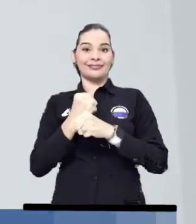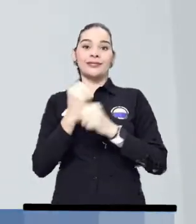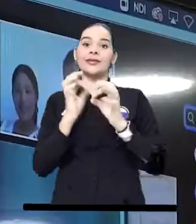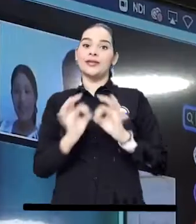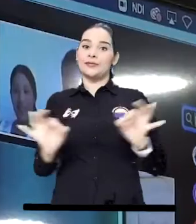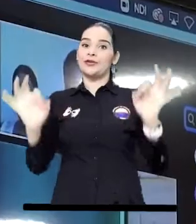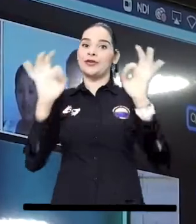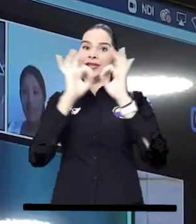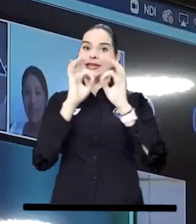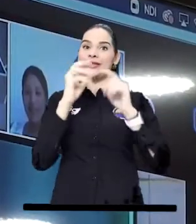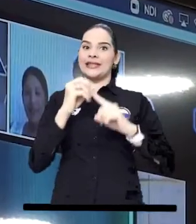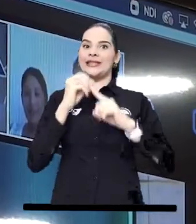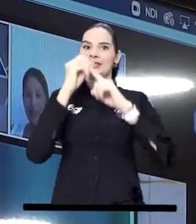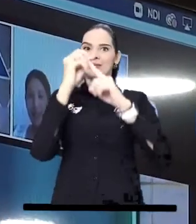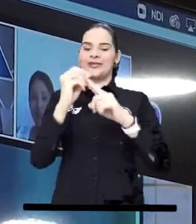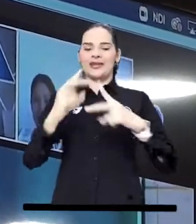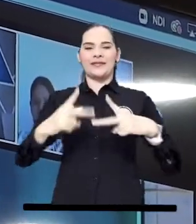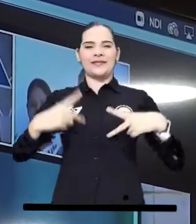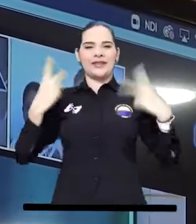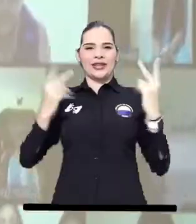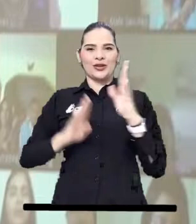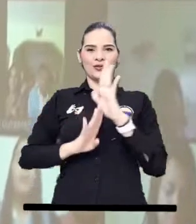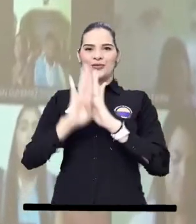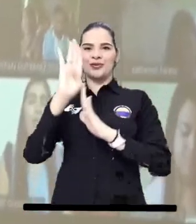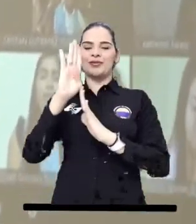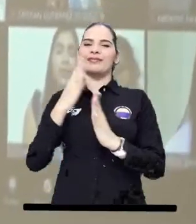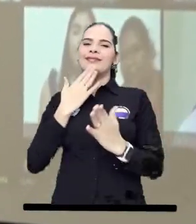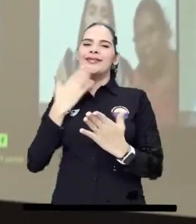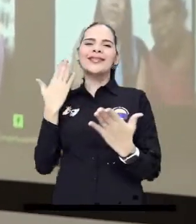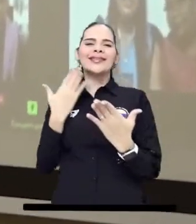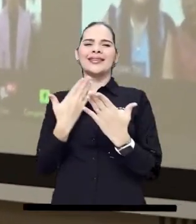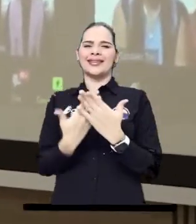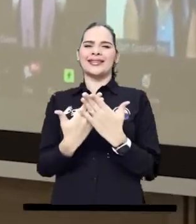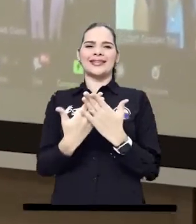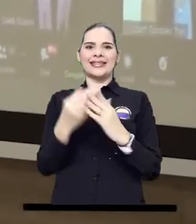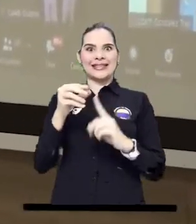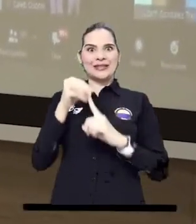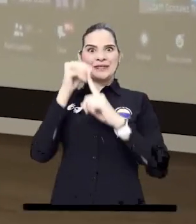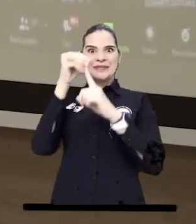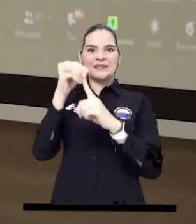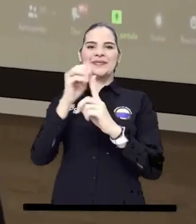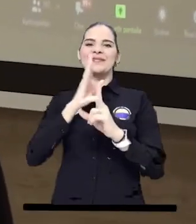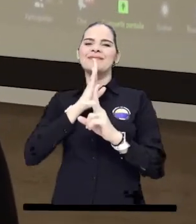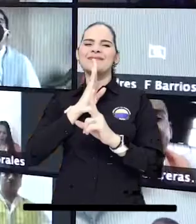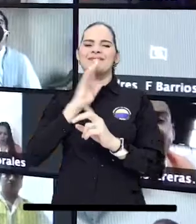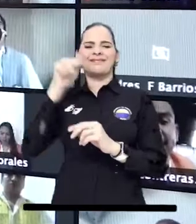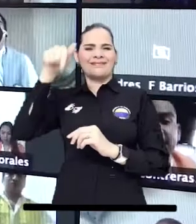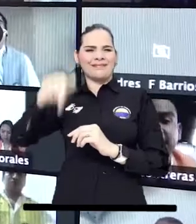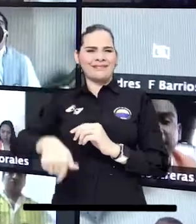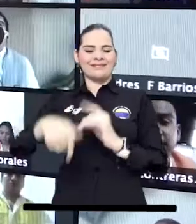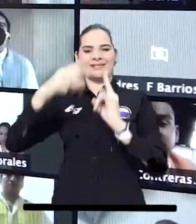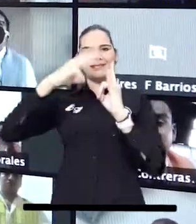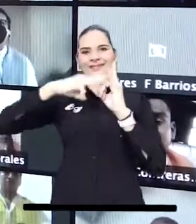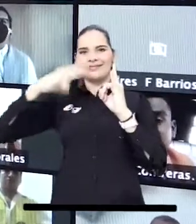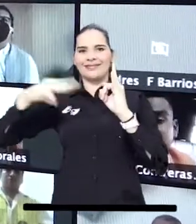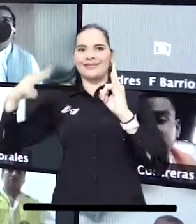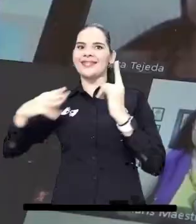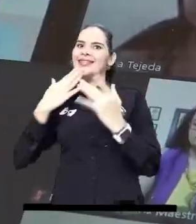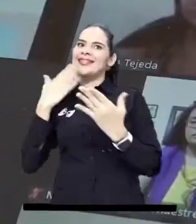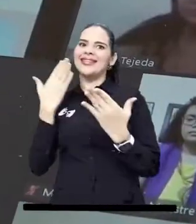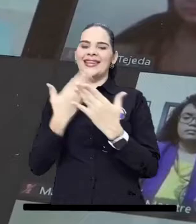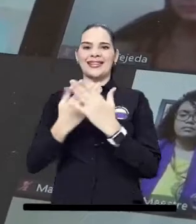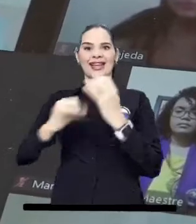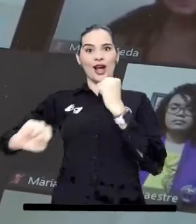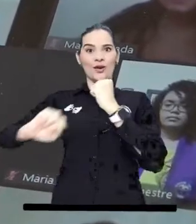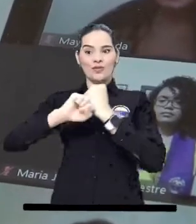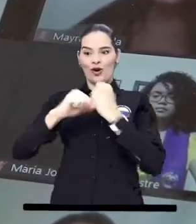que es esencial para el crecimiento de nuestra vida. Quiero darle las gracias muy especialmente a la Alma Mater, a la Universidad